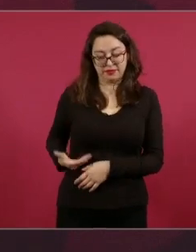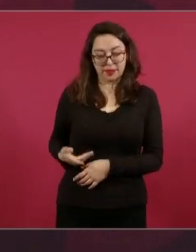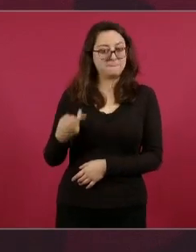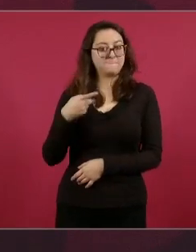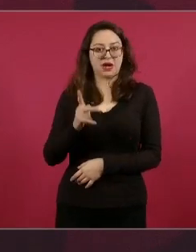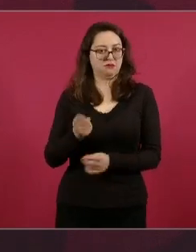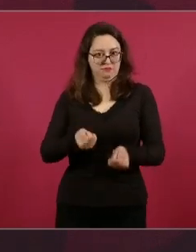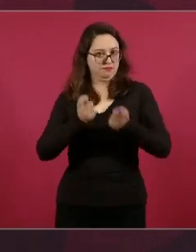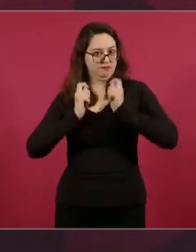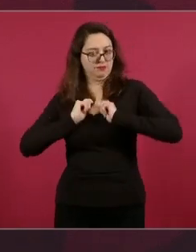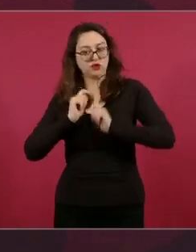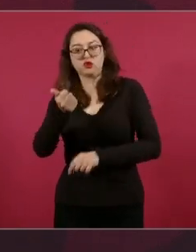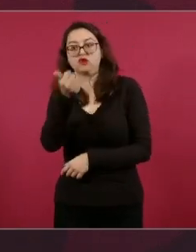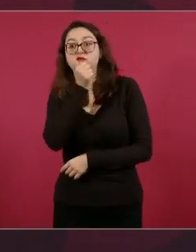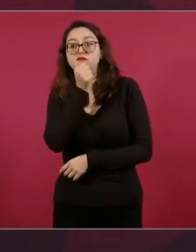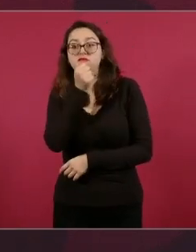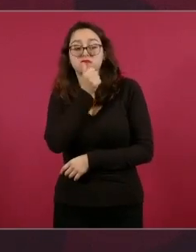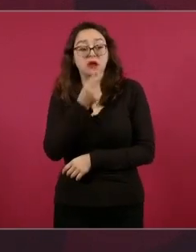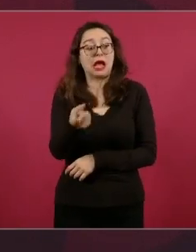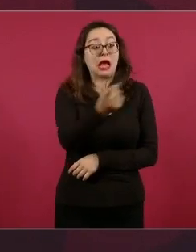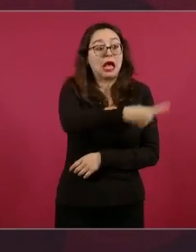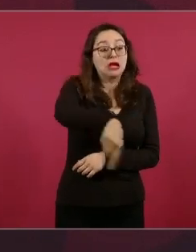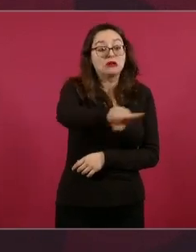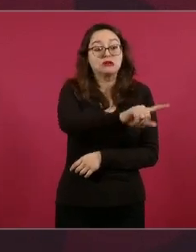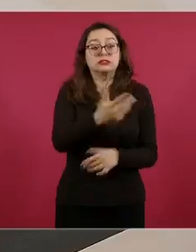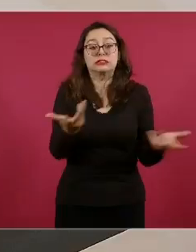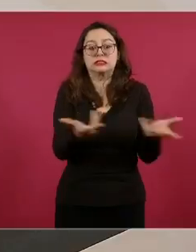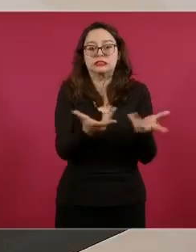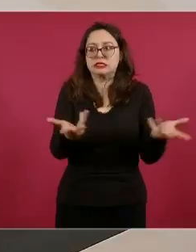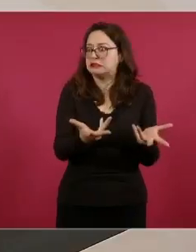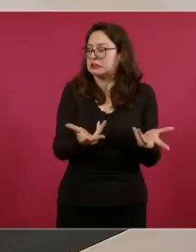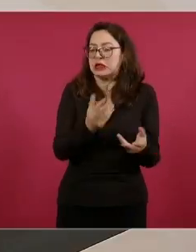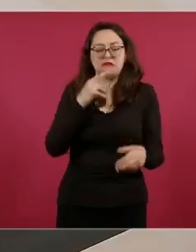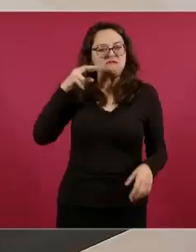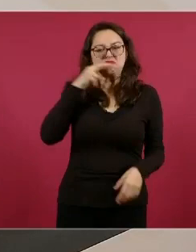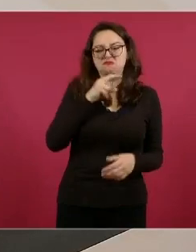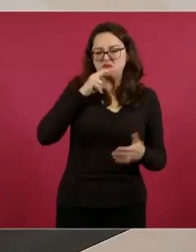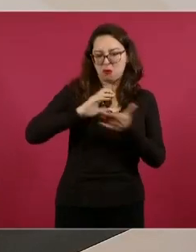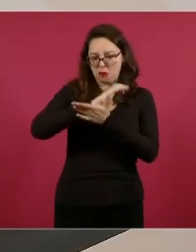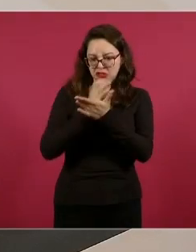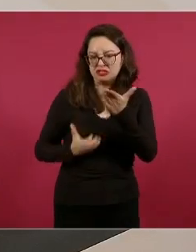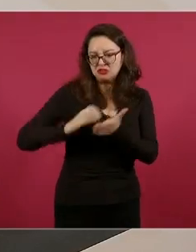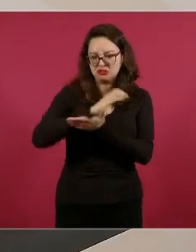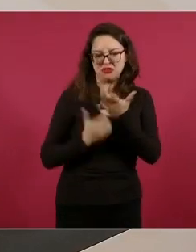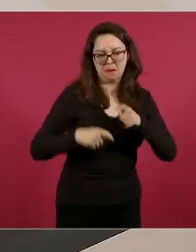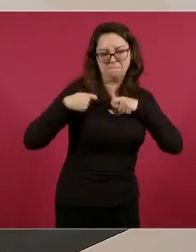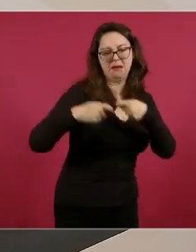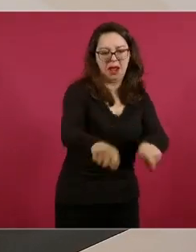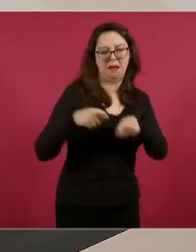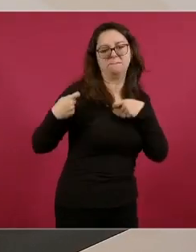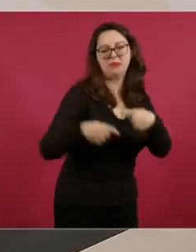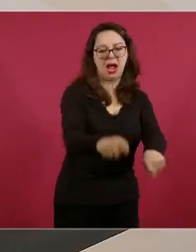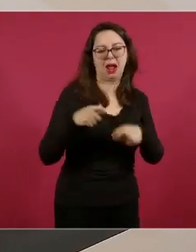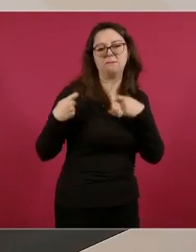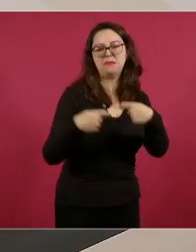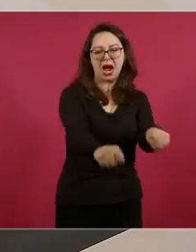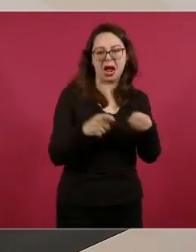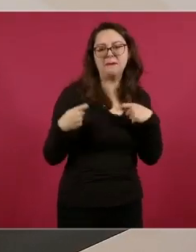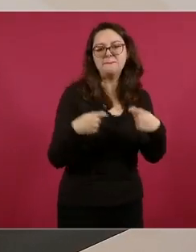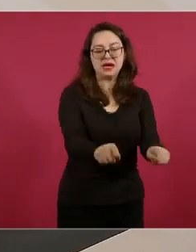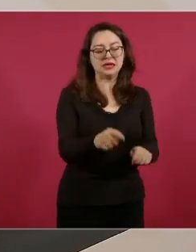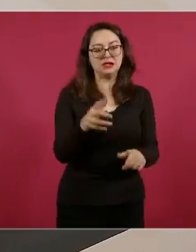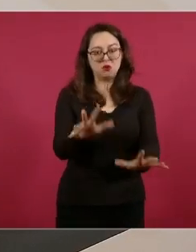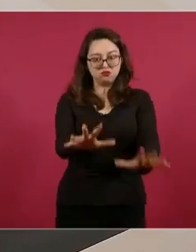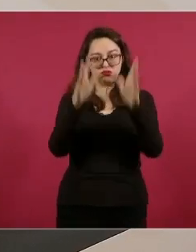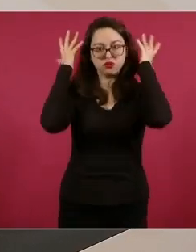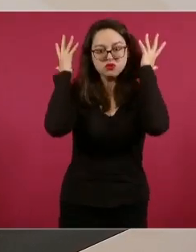se gastaba más y se comprometía más, ya iba a ser muy difícil que diéramos marcha atrás. Pues se dio marcha atrás